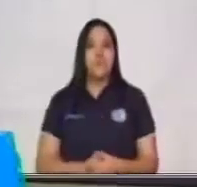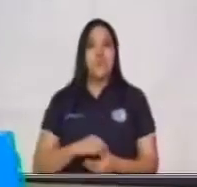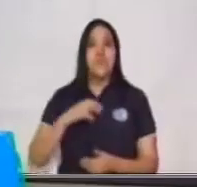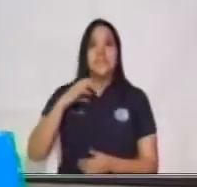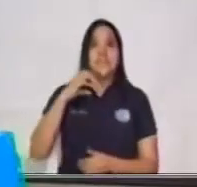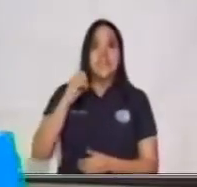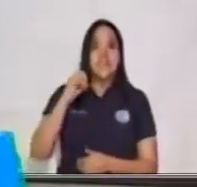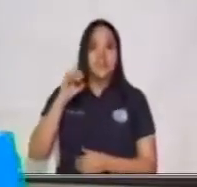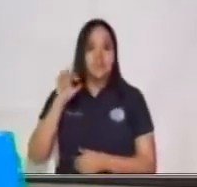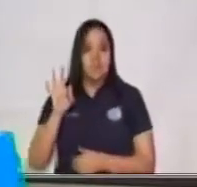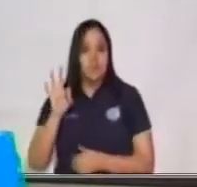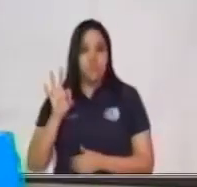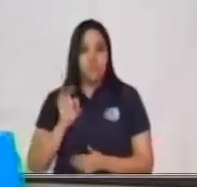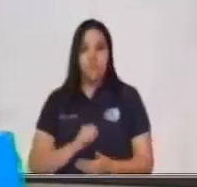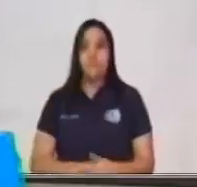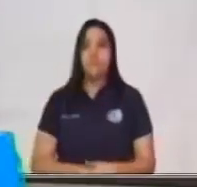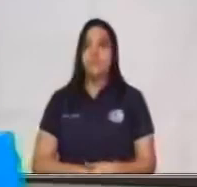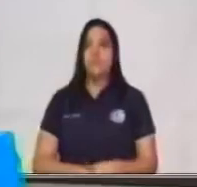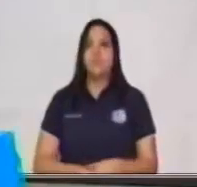7.03